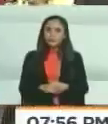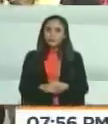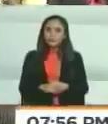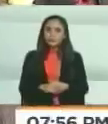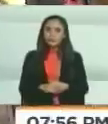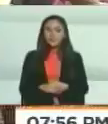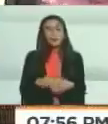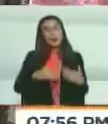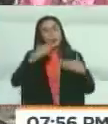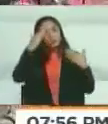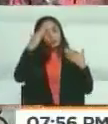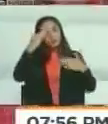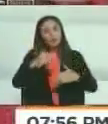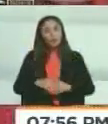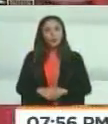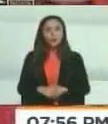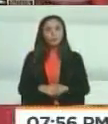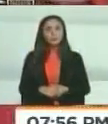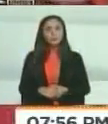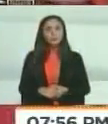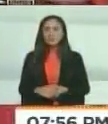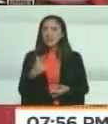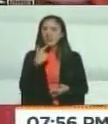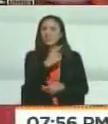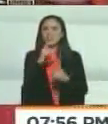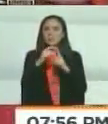Entonces saludamos, ¿cómo es que decimos aquí? ¡Yaquera!